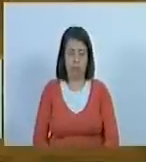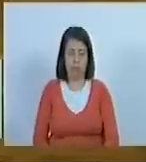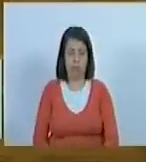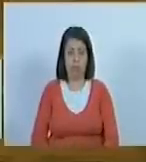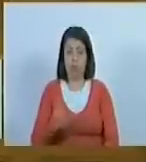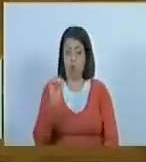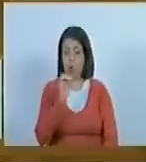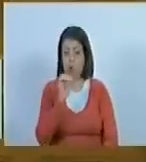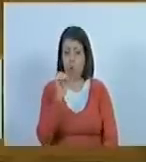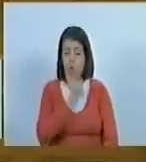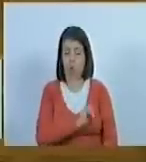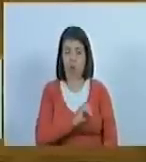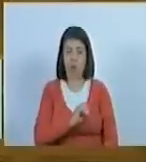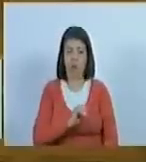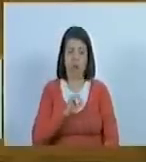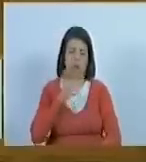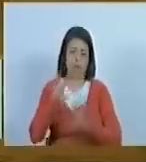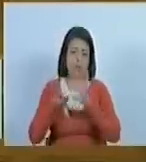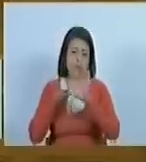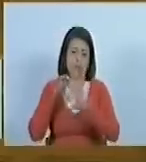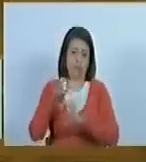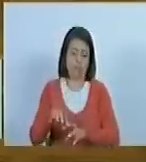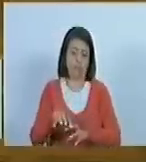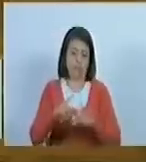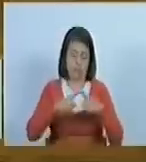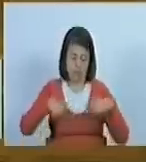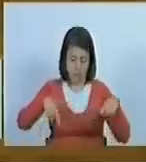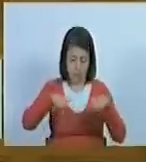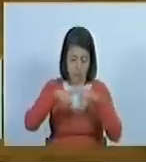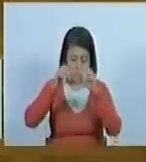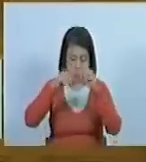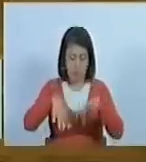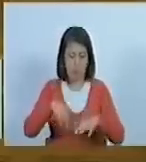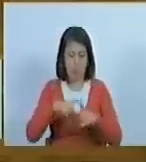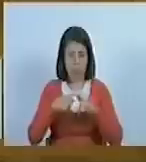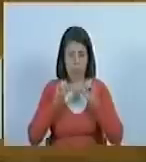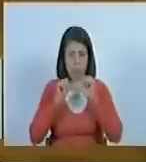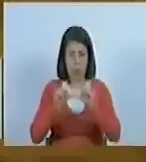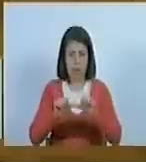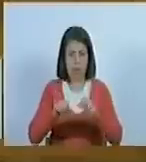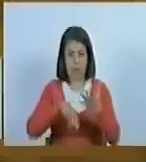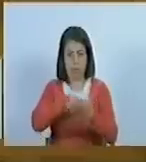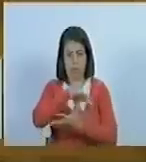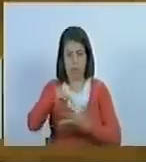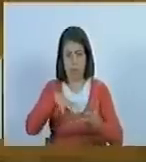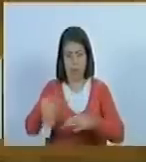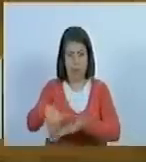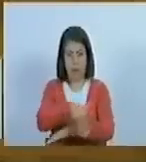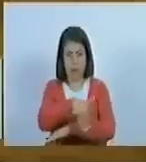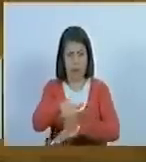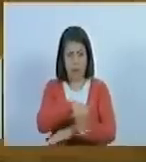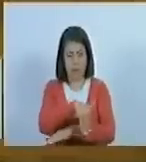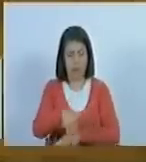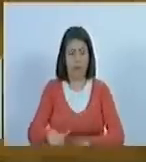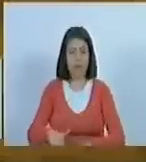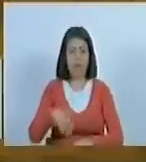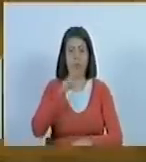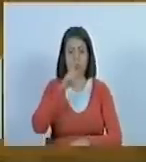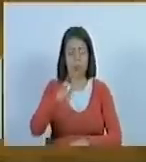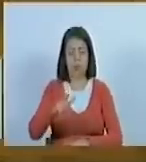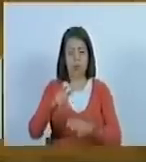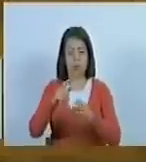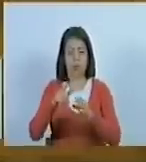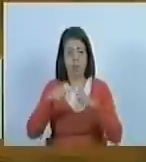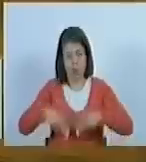o el lanzamiento de mascotas en hogueras, como también ocurrió durante la guarimba. Lo humano, lo justo, lo